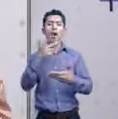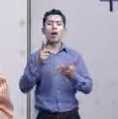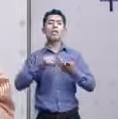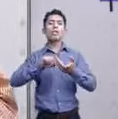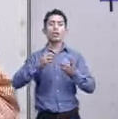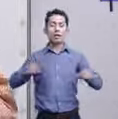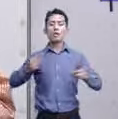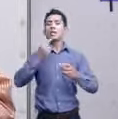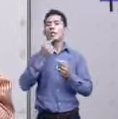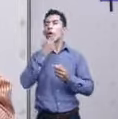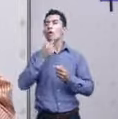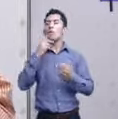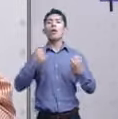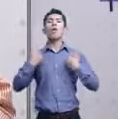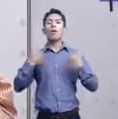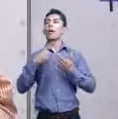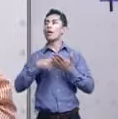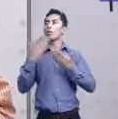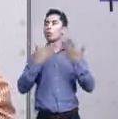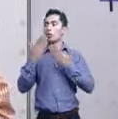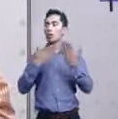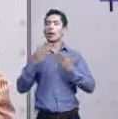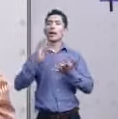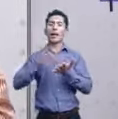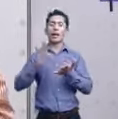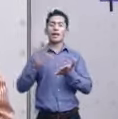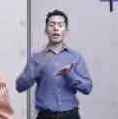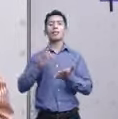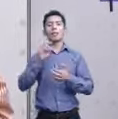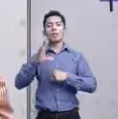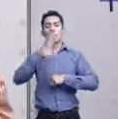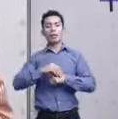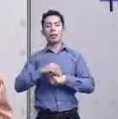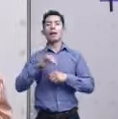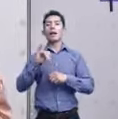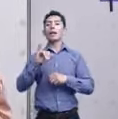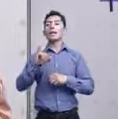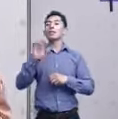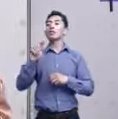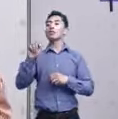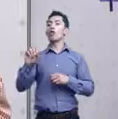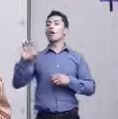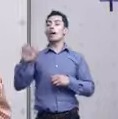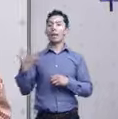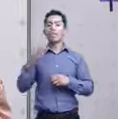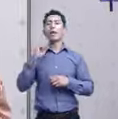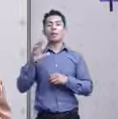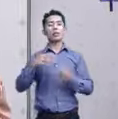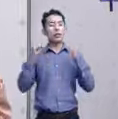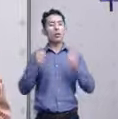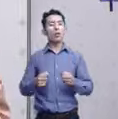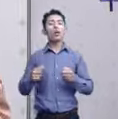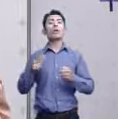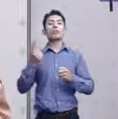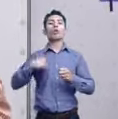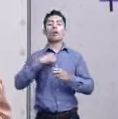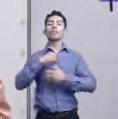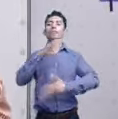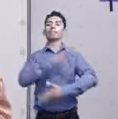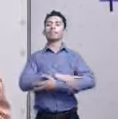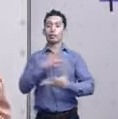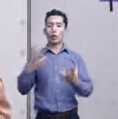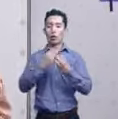desarrollo nuestros niños y nuestros jóvenes estudiantes. Hoy agradezco también el espacio que nos da el ITSOE, porque trabajaremos, tengan la plena certeza, que trabajaremos de